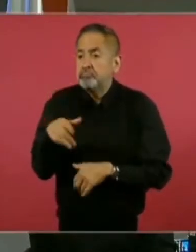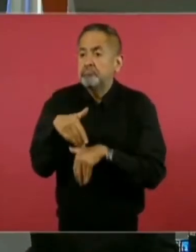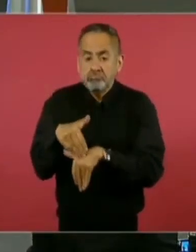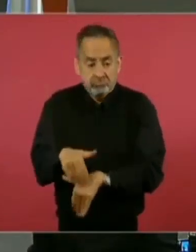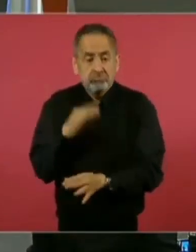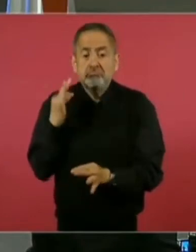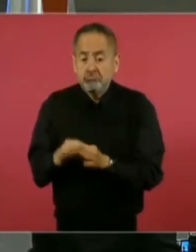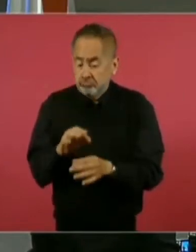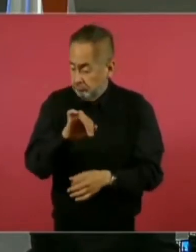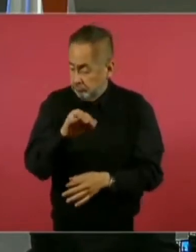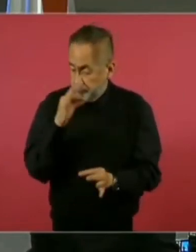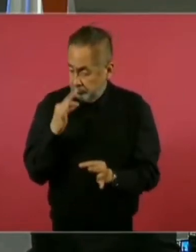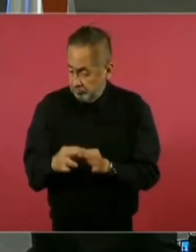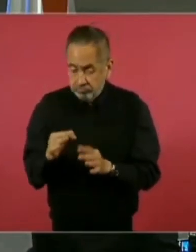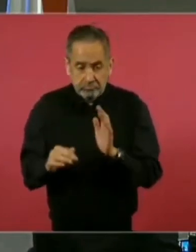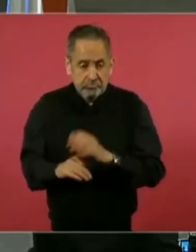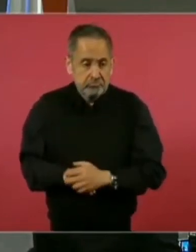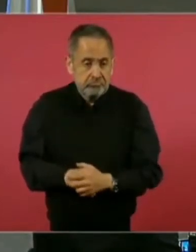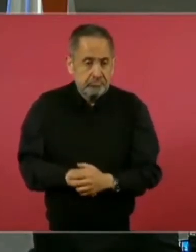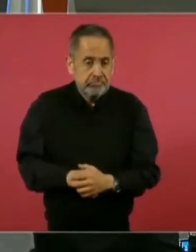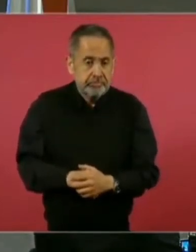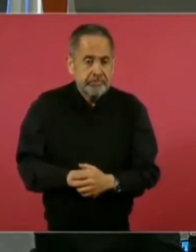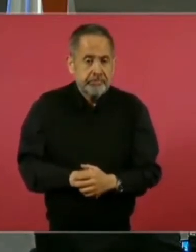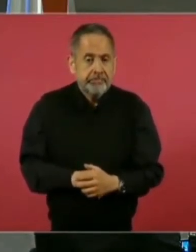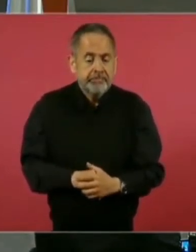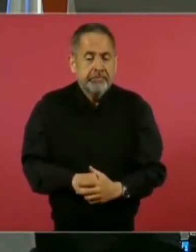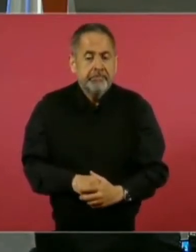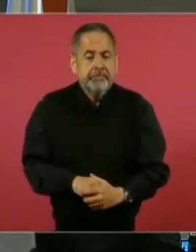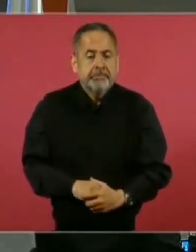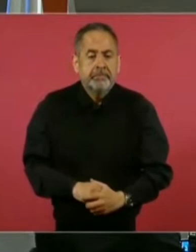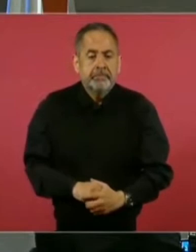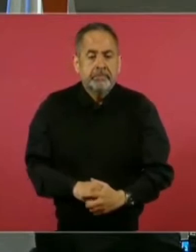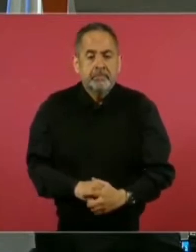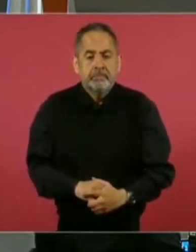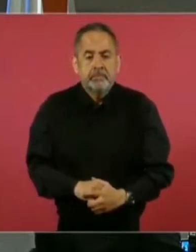las órdenes, en todo caso.